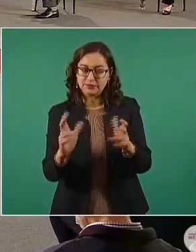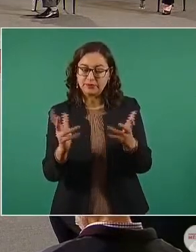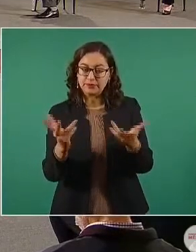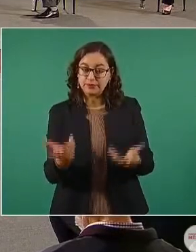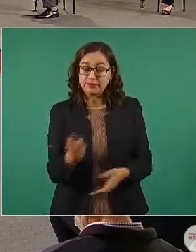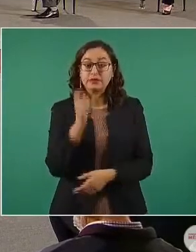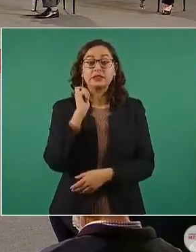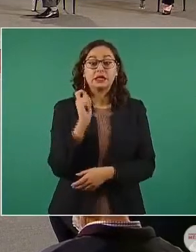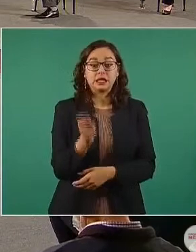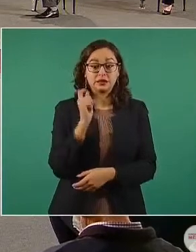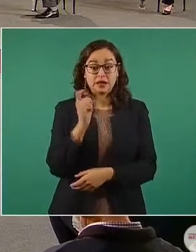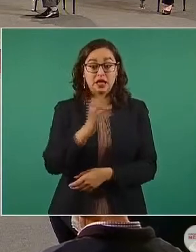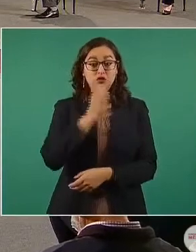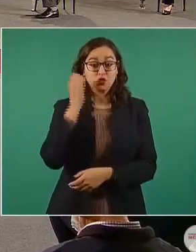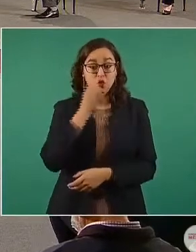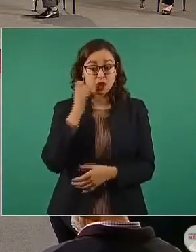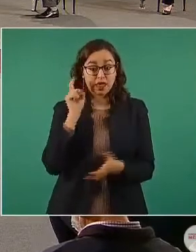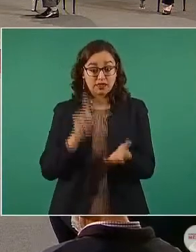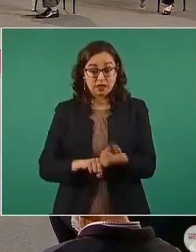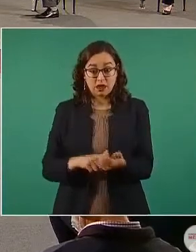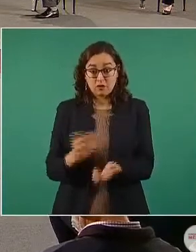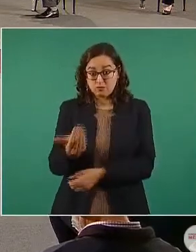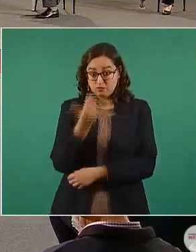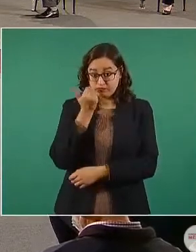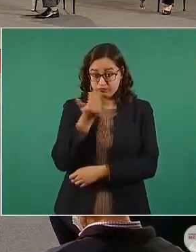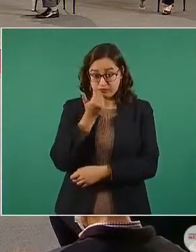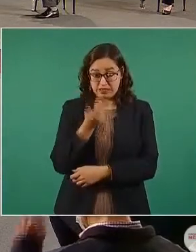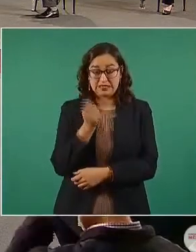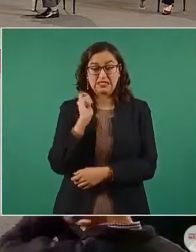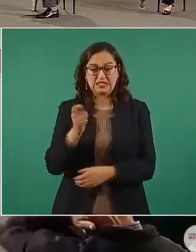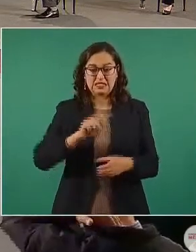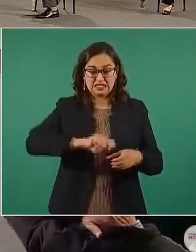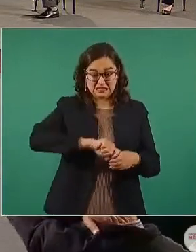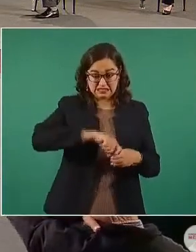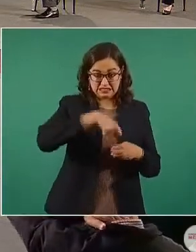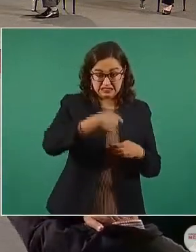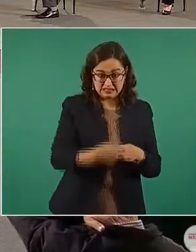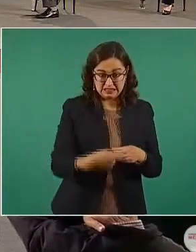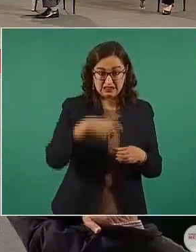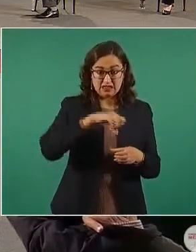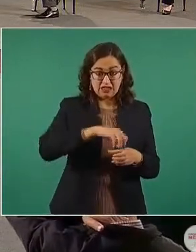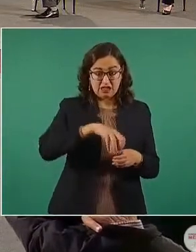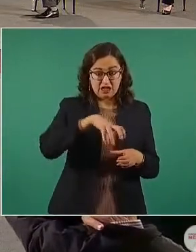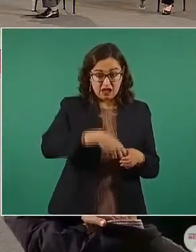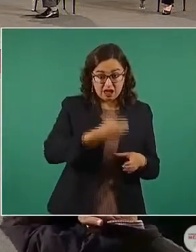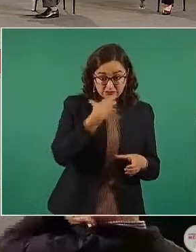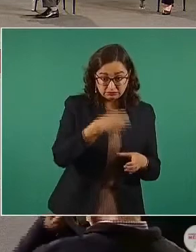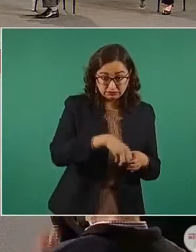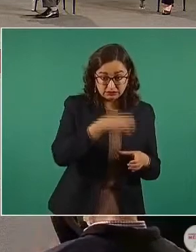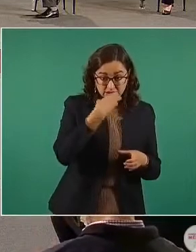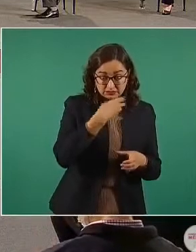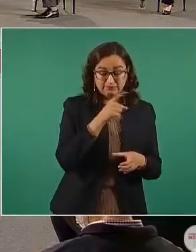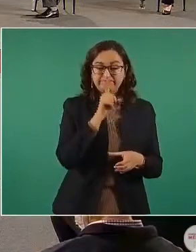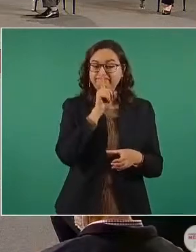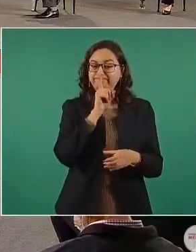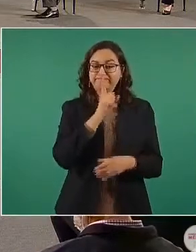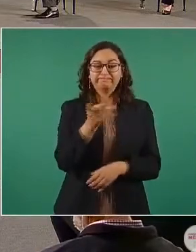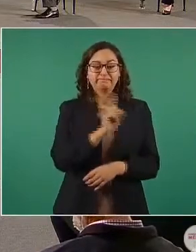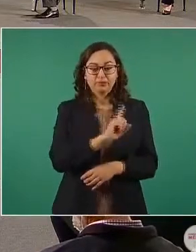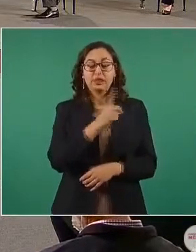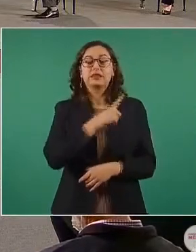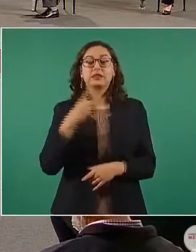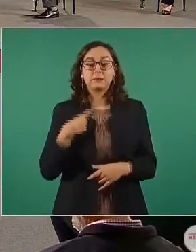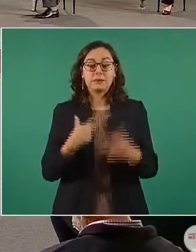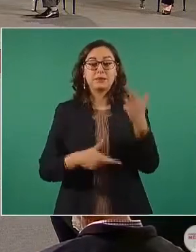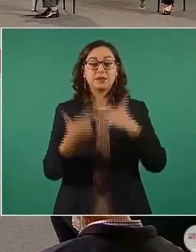para llevar a nuestra escuela no vienen en una lata, no vienen en un bote, no vienen en una bolsa. Regresemos también